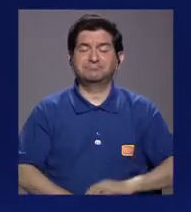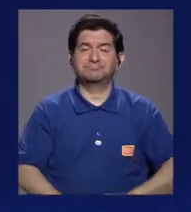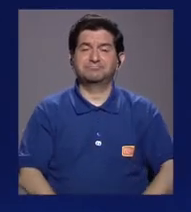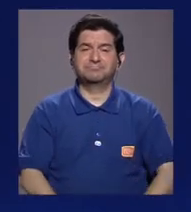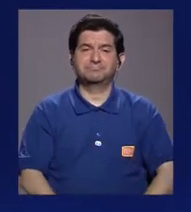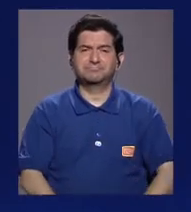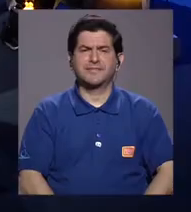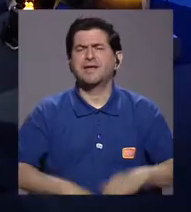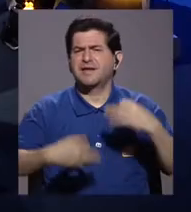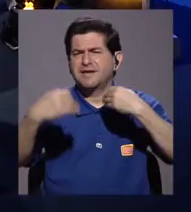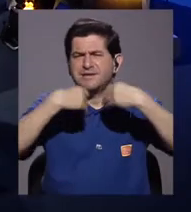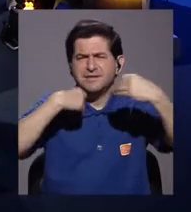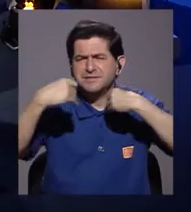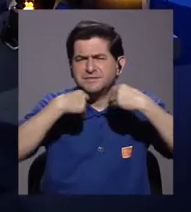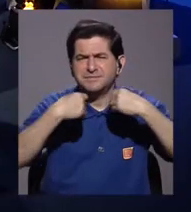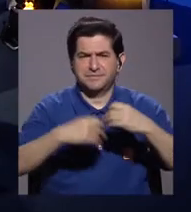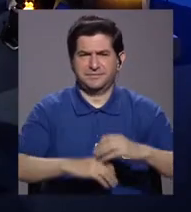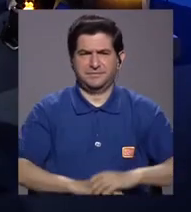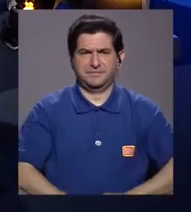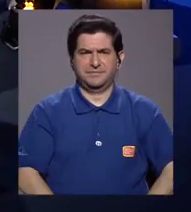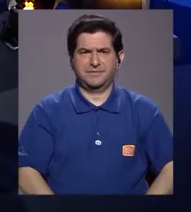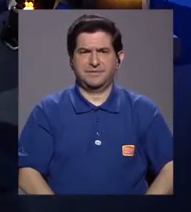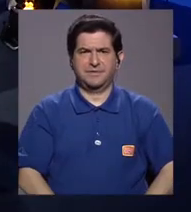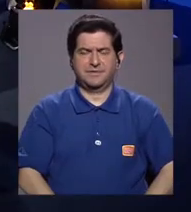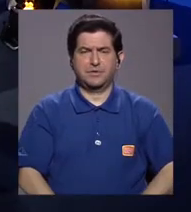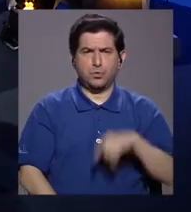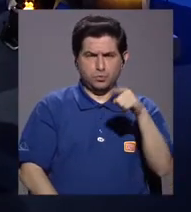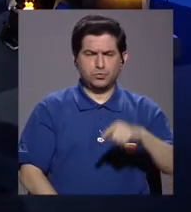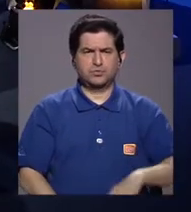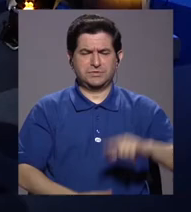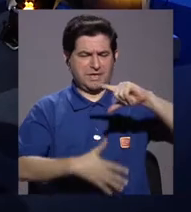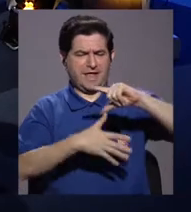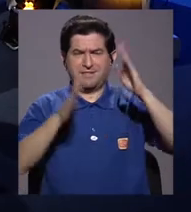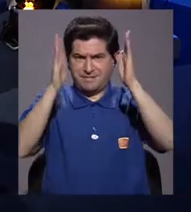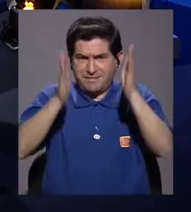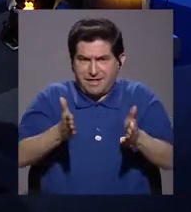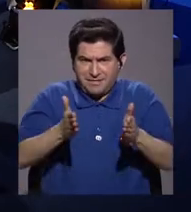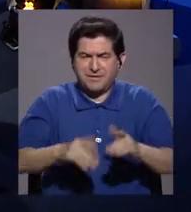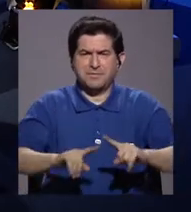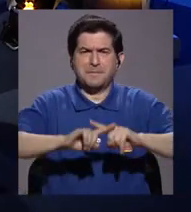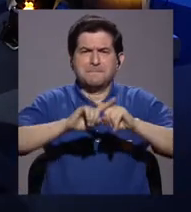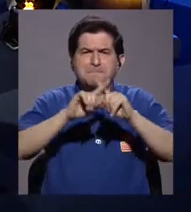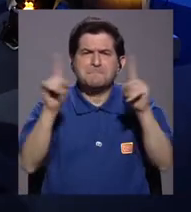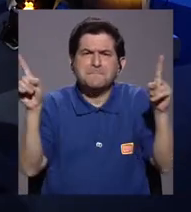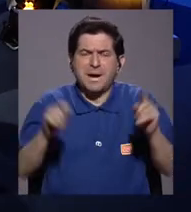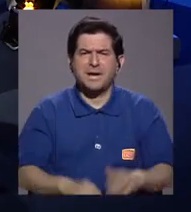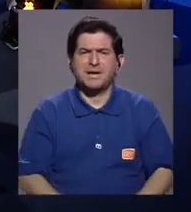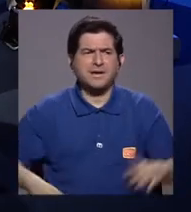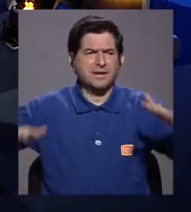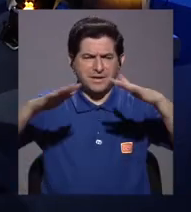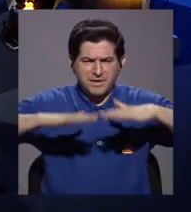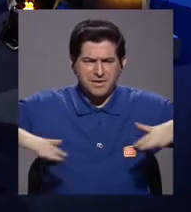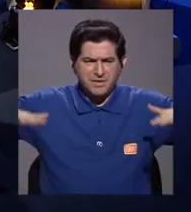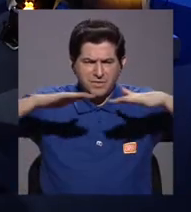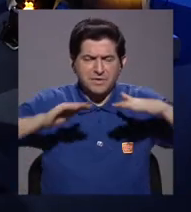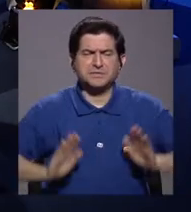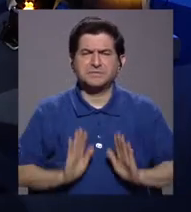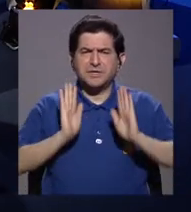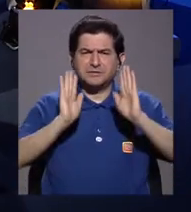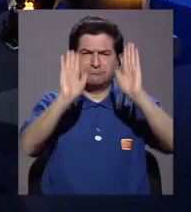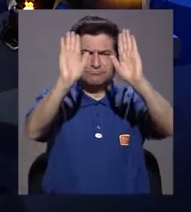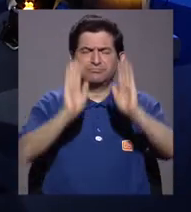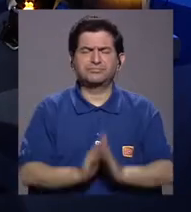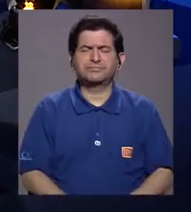rebote cuéntenos un poquito como siendo latino se abrió este